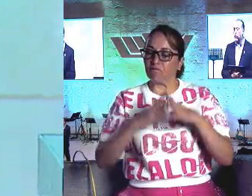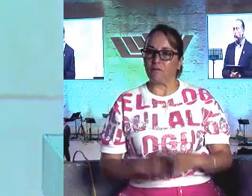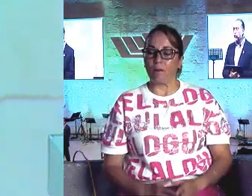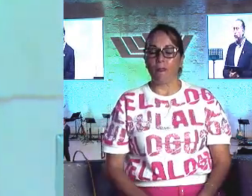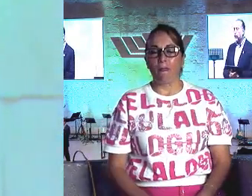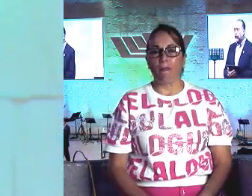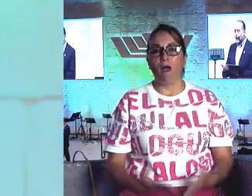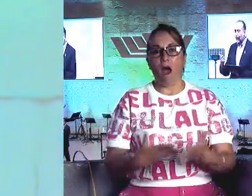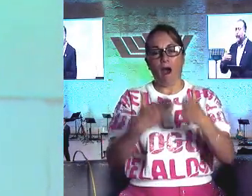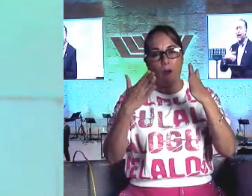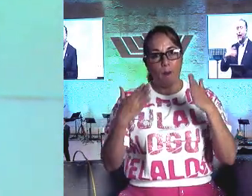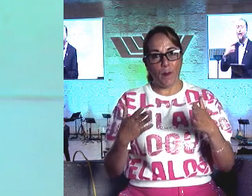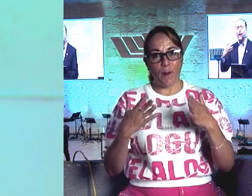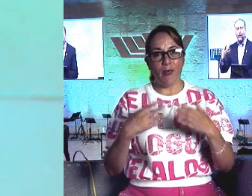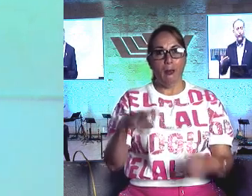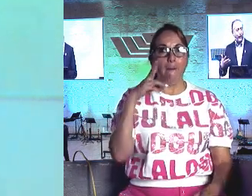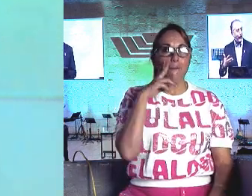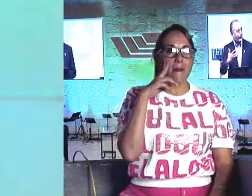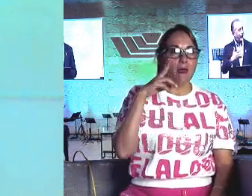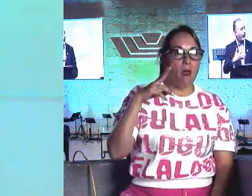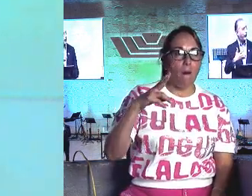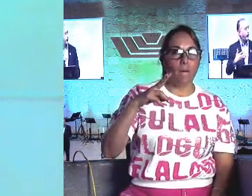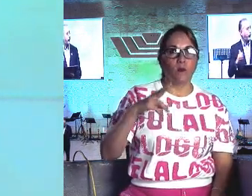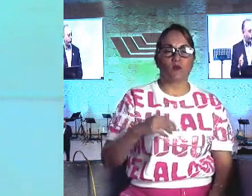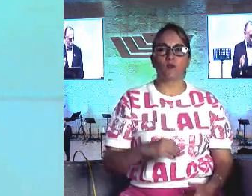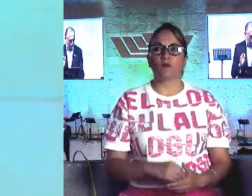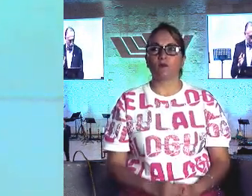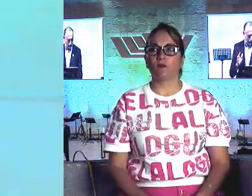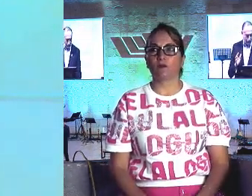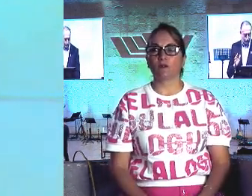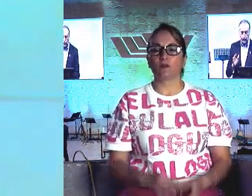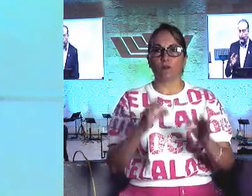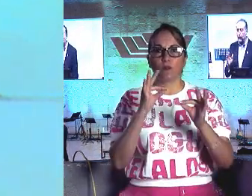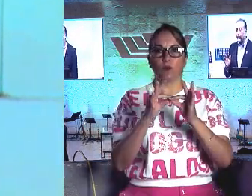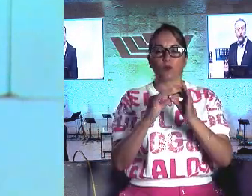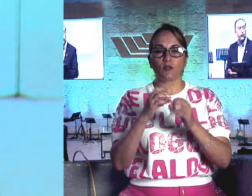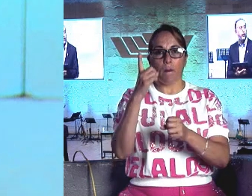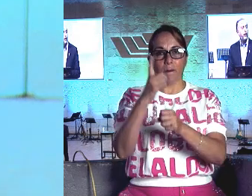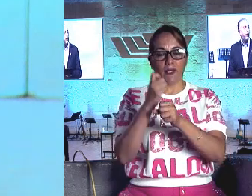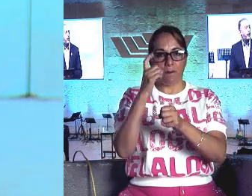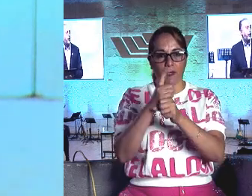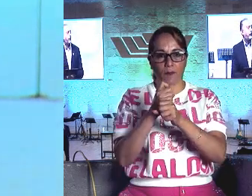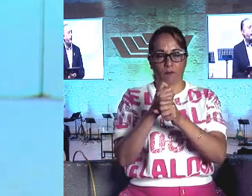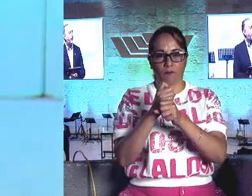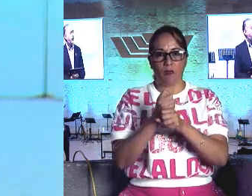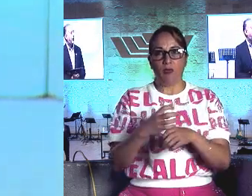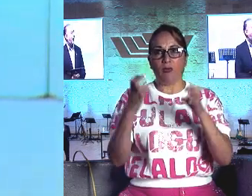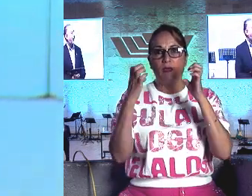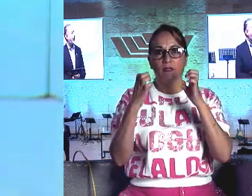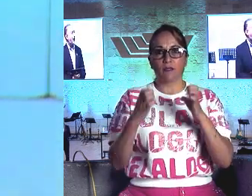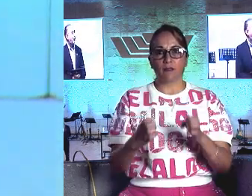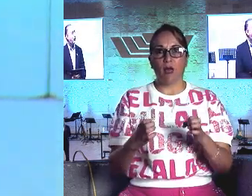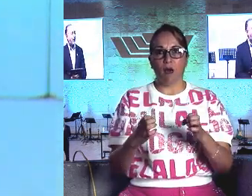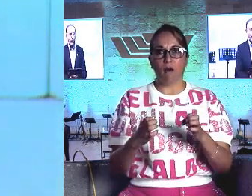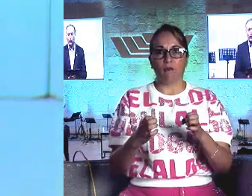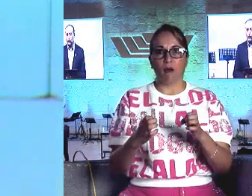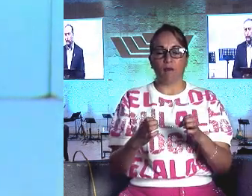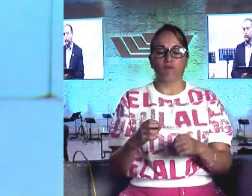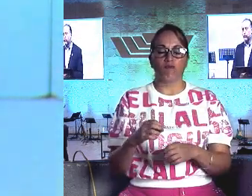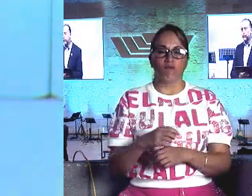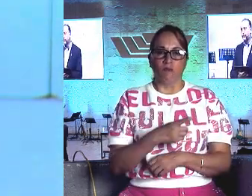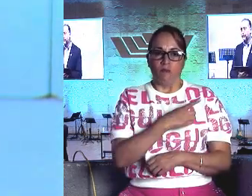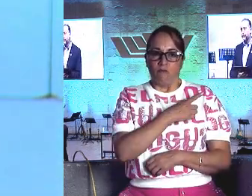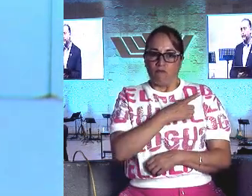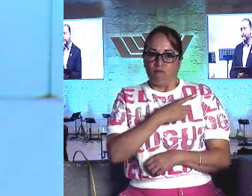veamos las características de cada uno de estos personajes. Primero, estaban endeudados.